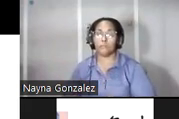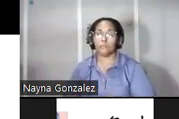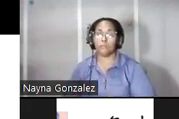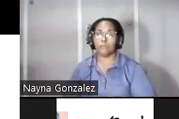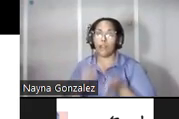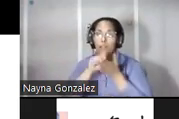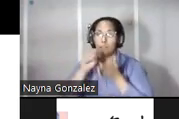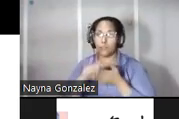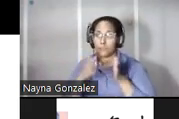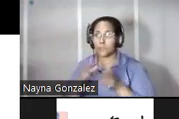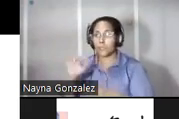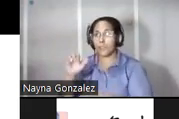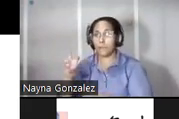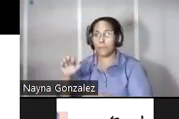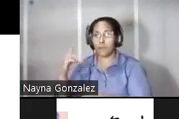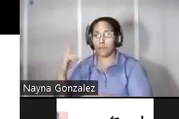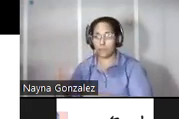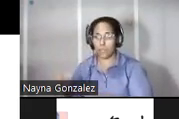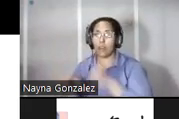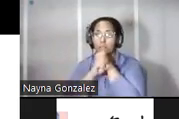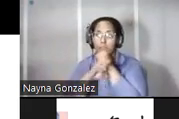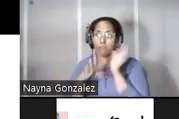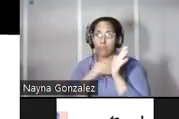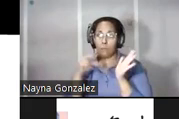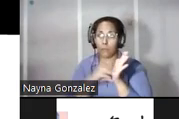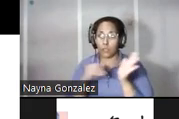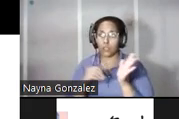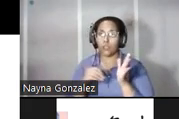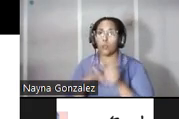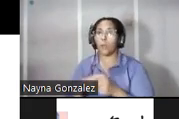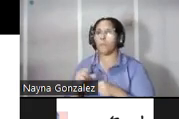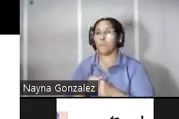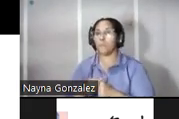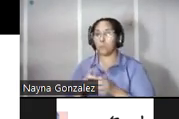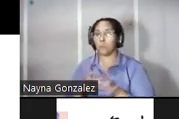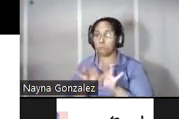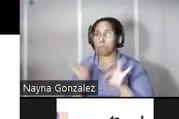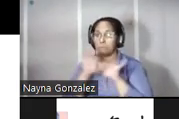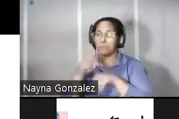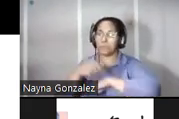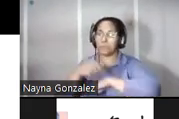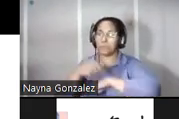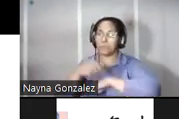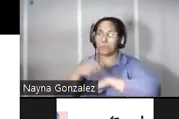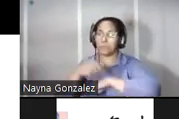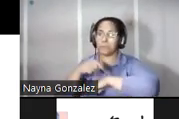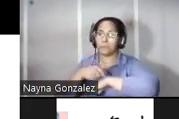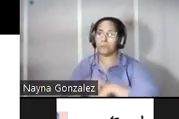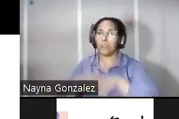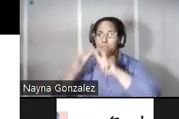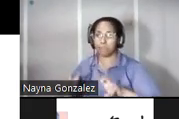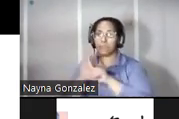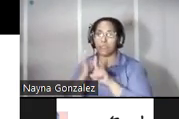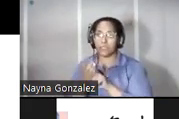Un editorial del Imparcial, que ustedes saben que era un periódico muy sensacionalista de la época, analizaba